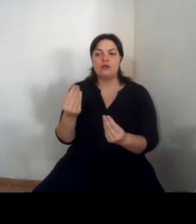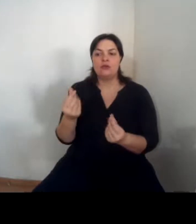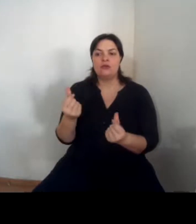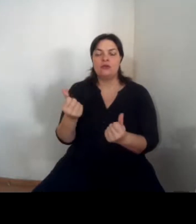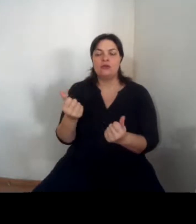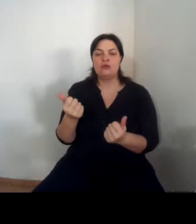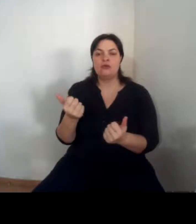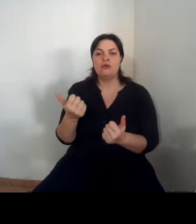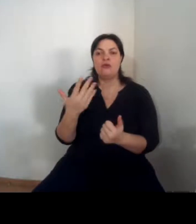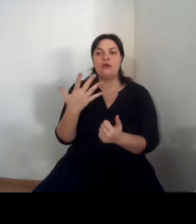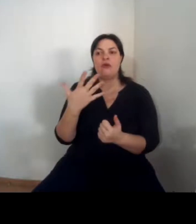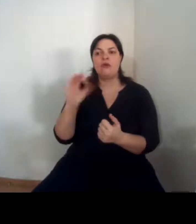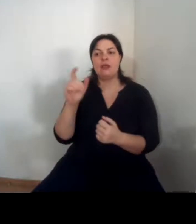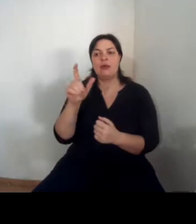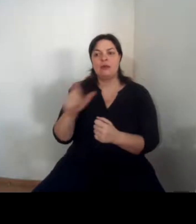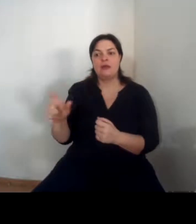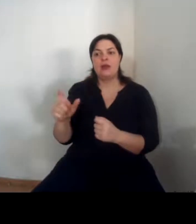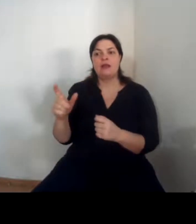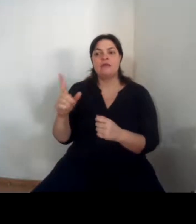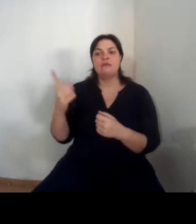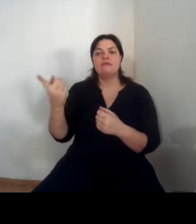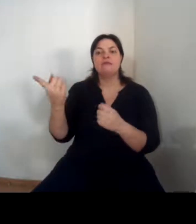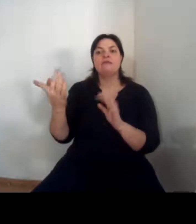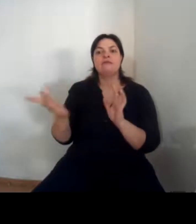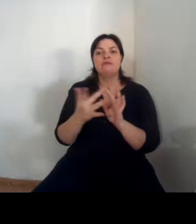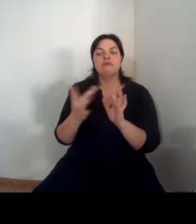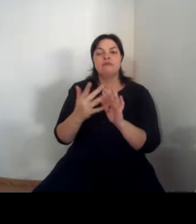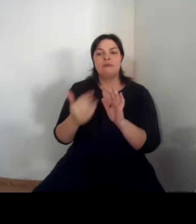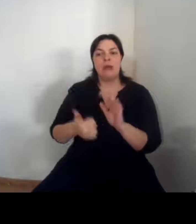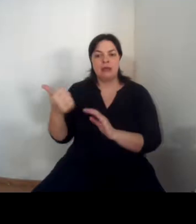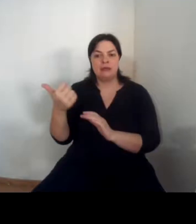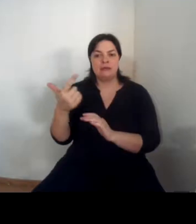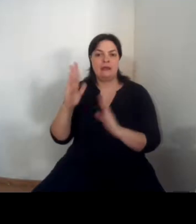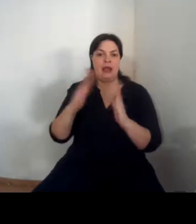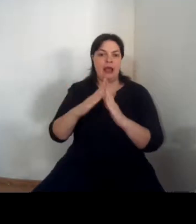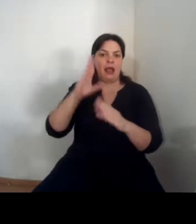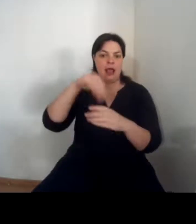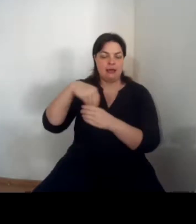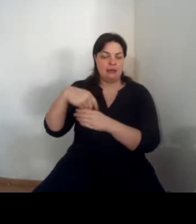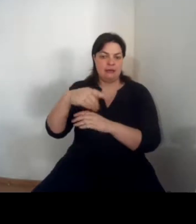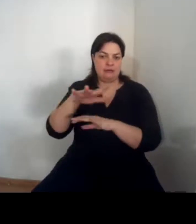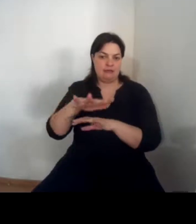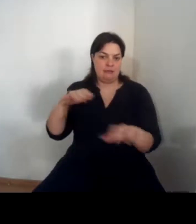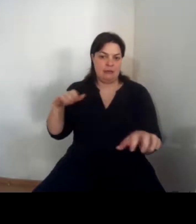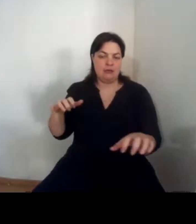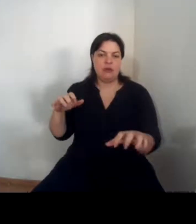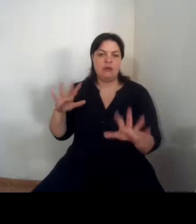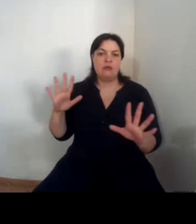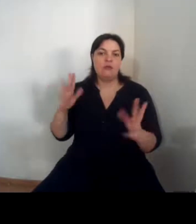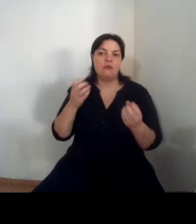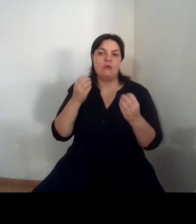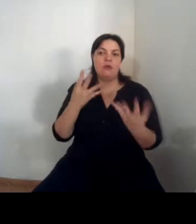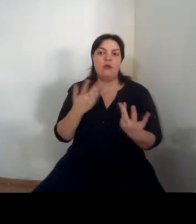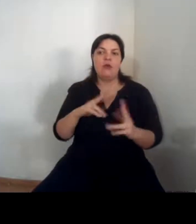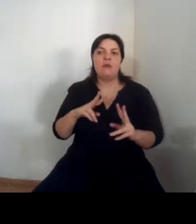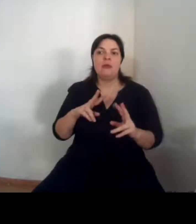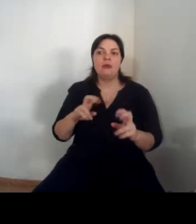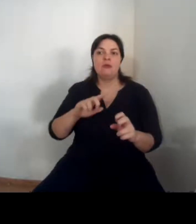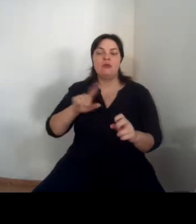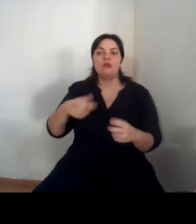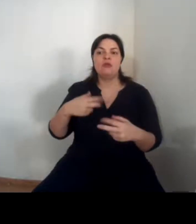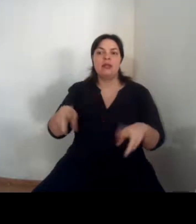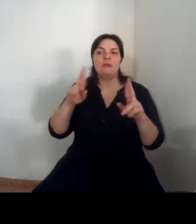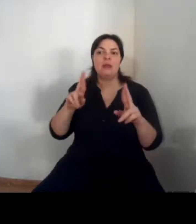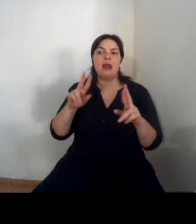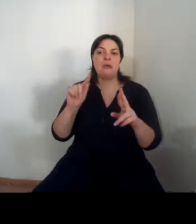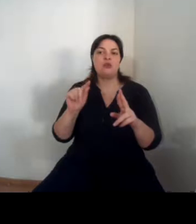conectados en sus casas, la mayoría de ellos. Y bueno, en principio vamos a esperar dos o tres minutillos más